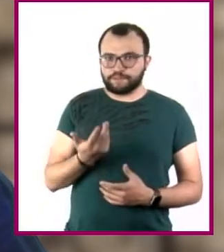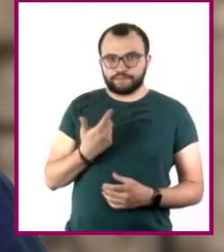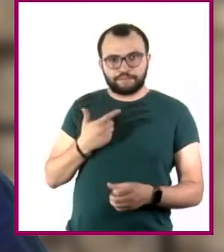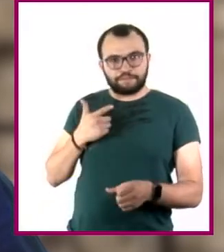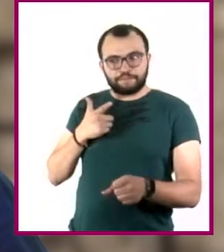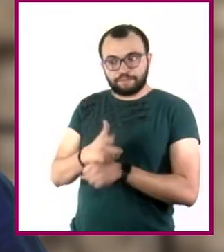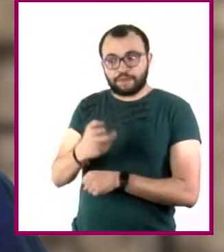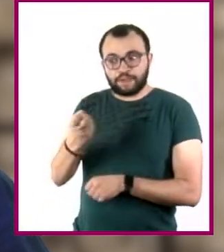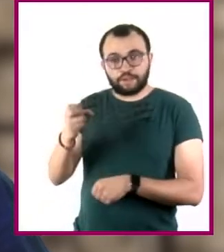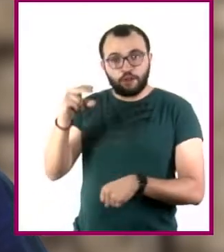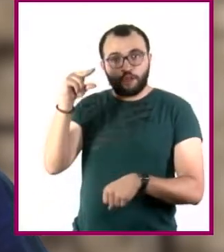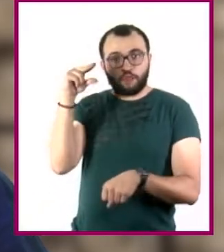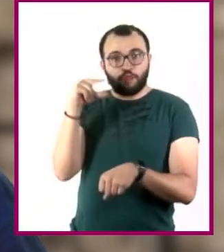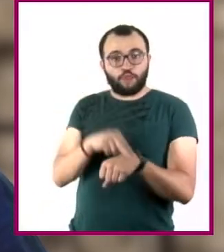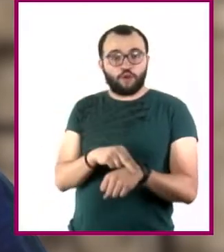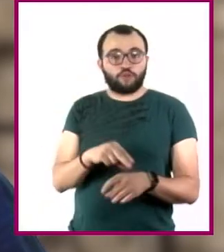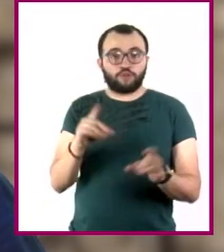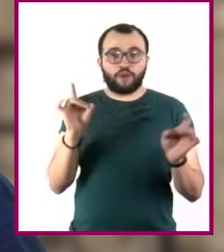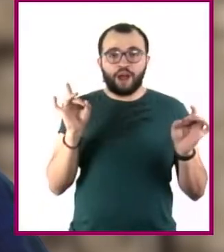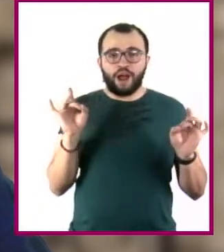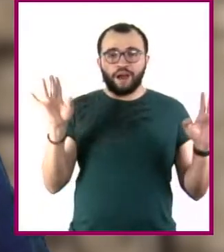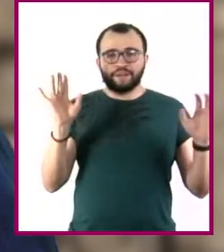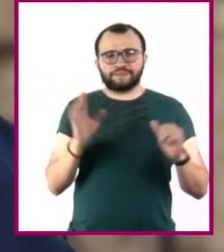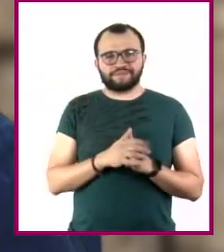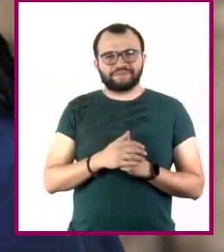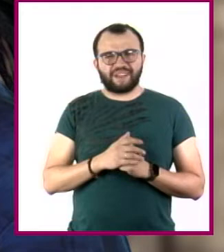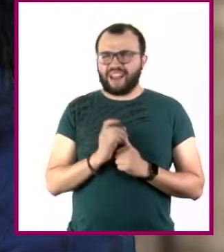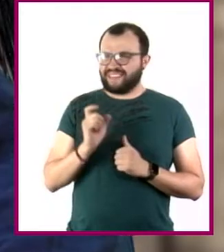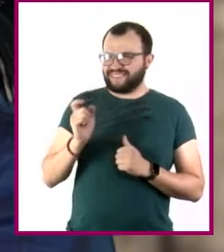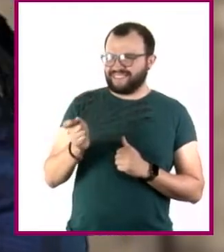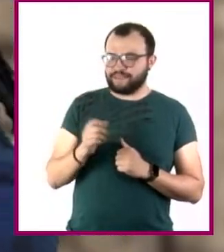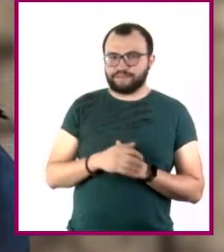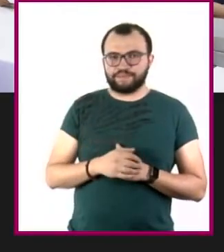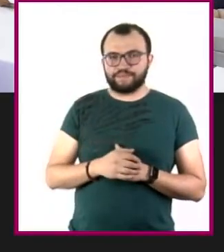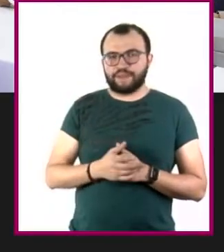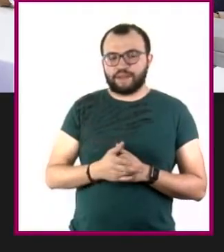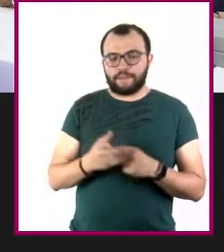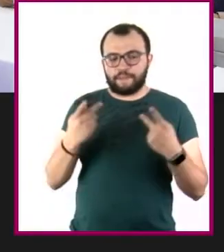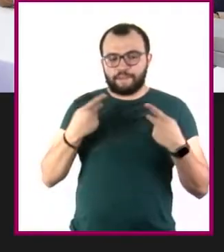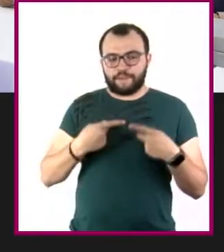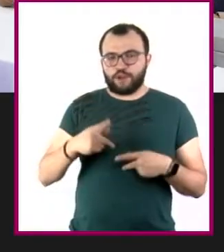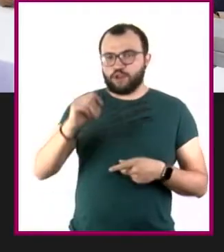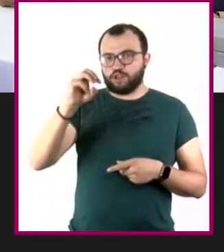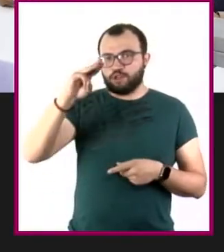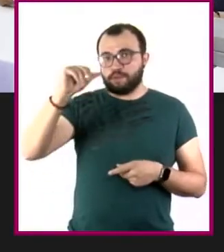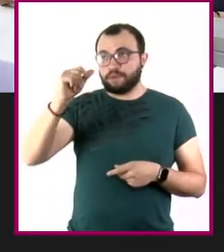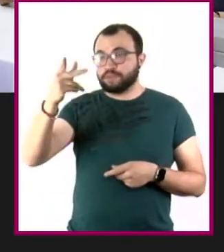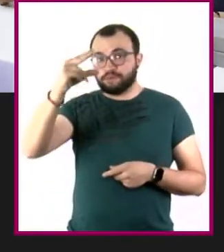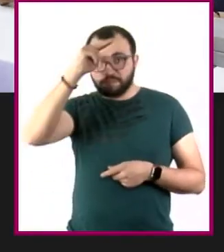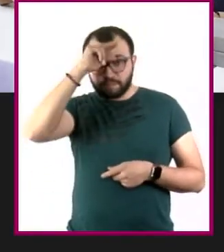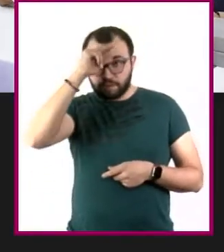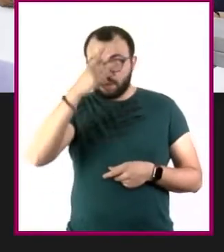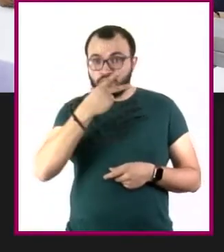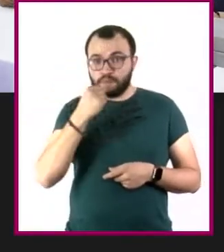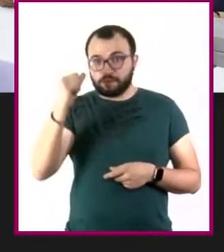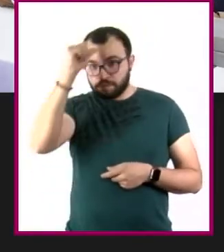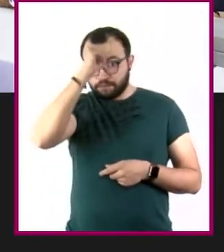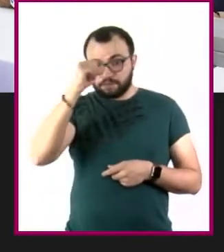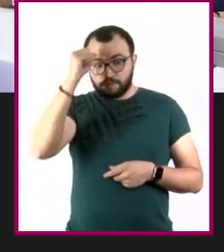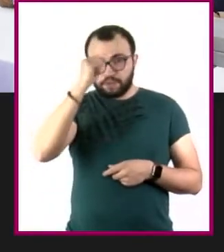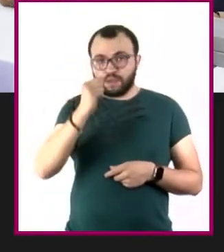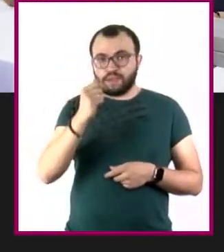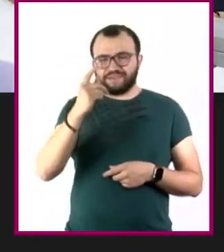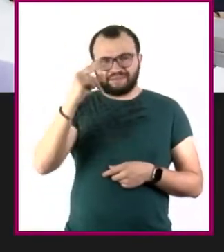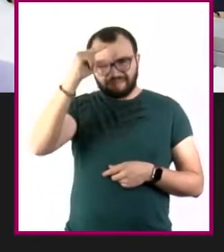encontrar al doctor Angélico? ¿A quién? A Tomás de Aquino. Tuvo una inteligencia tan portentosa que no parecía